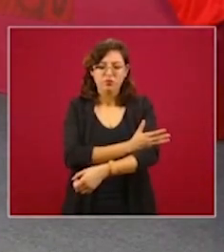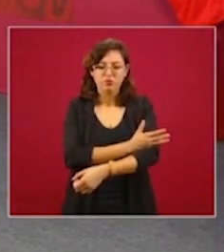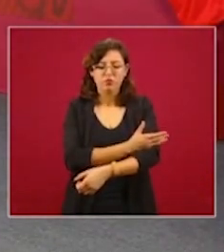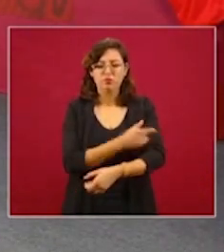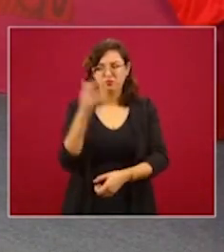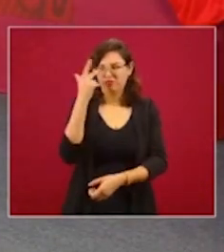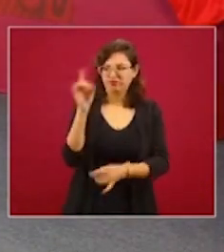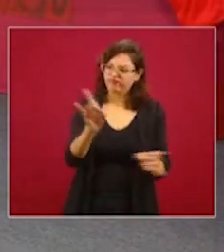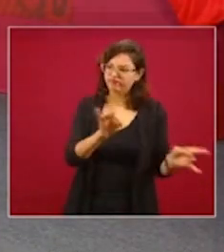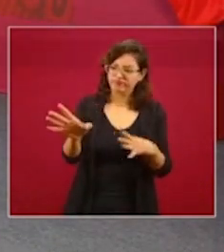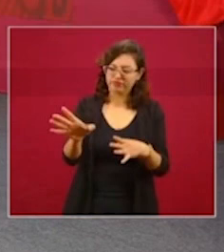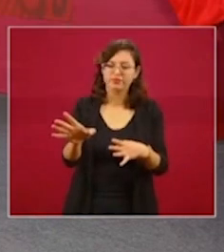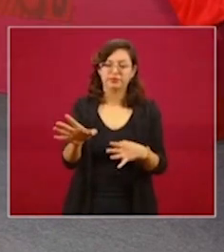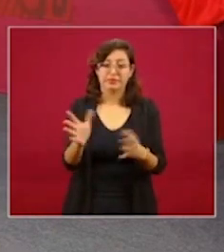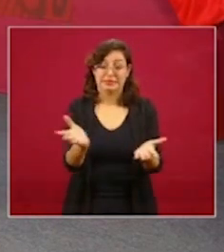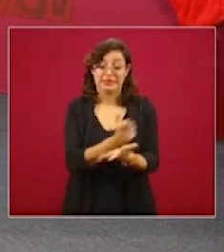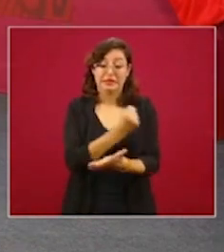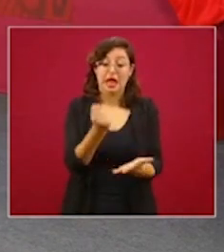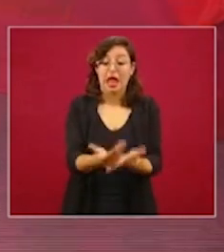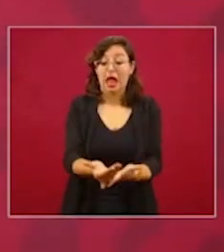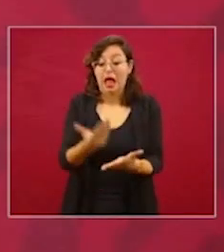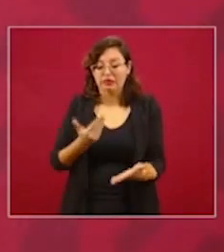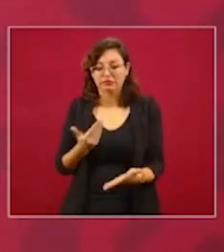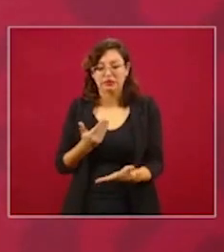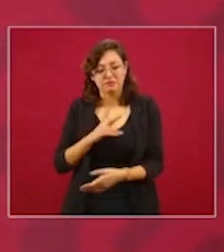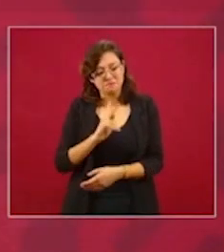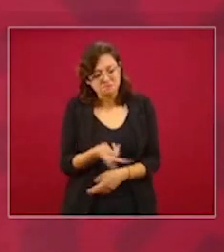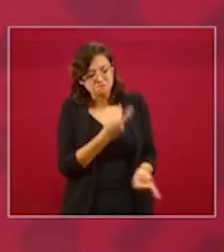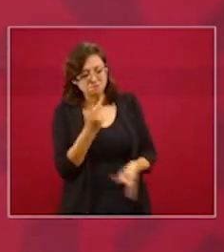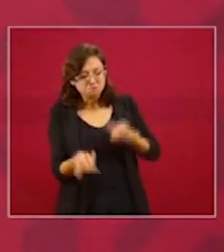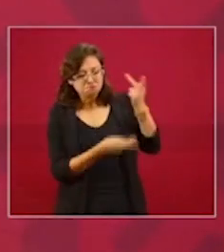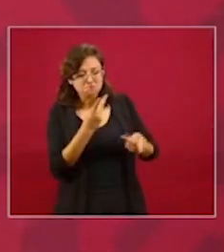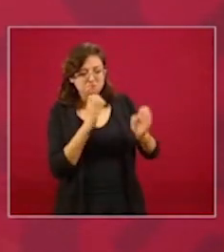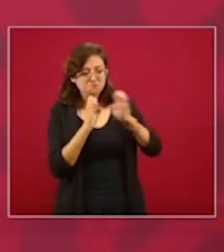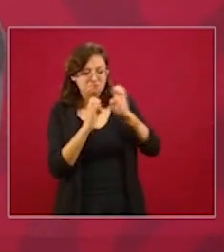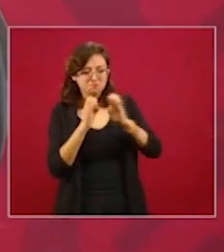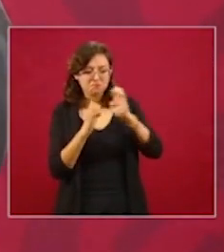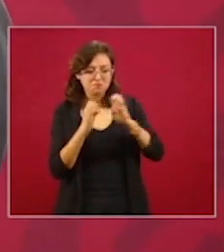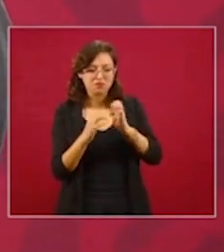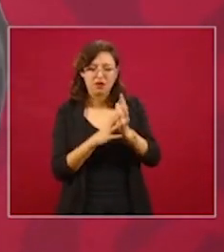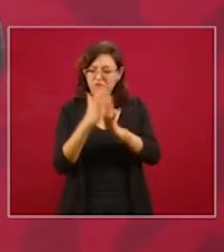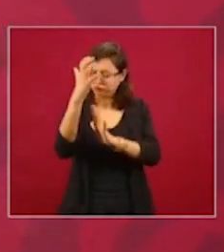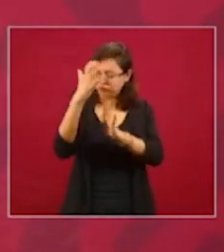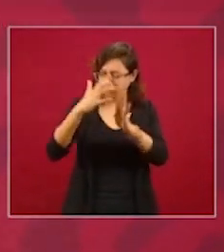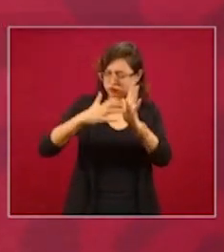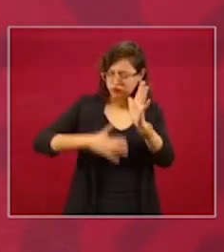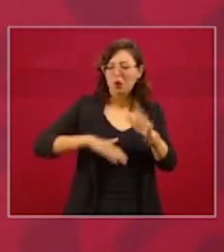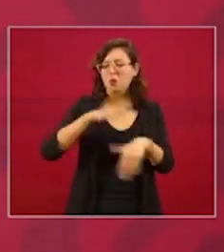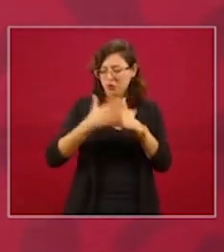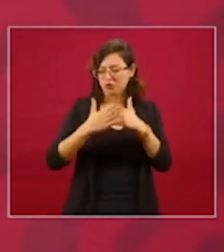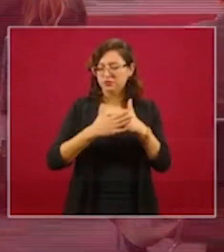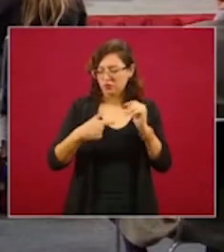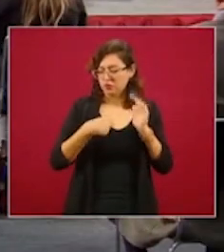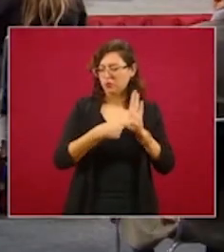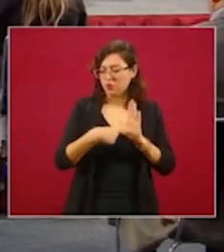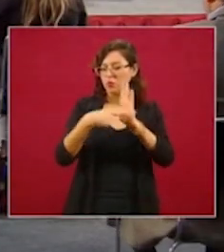acaba con el porfiriato, y habla de la democracia. Voy a traer ese texto.